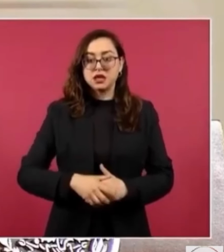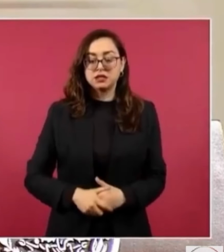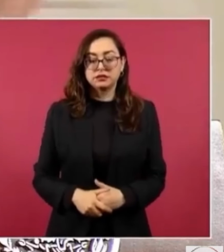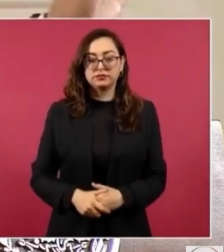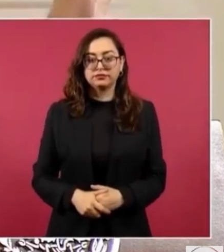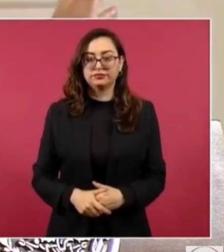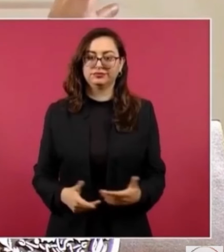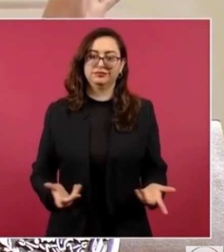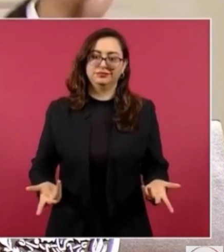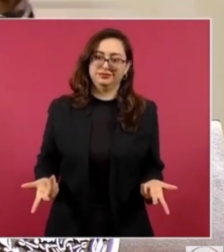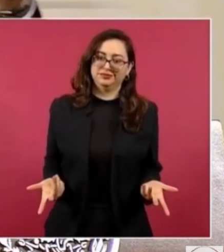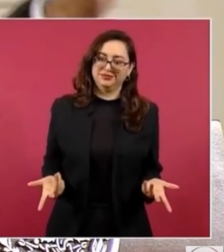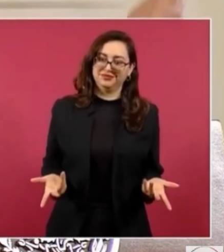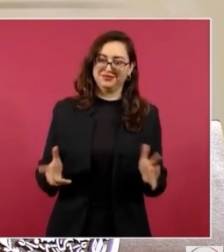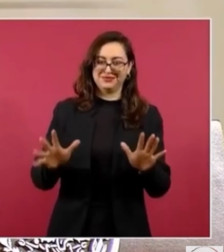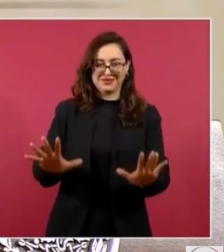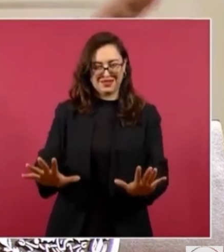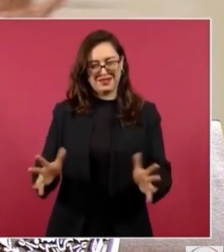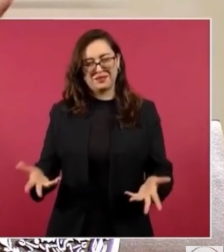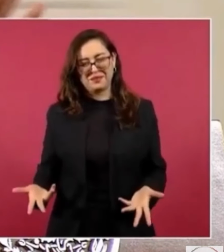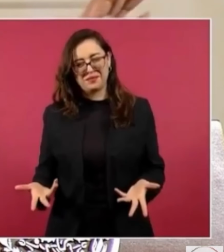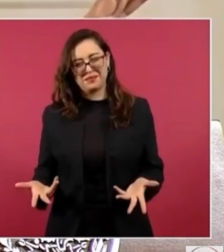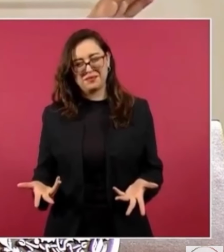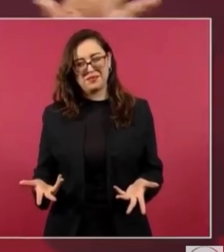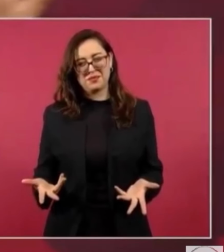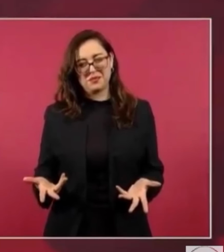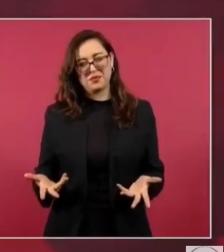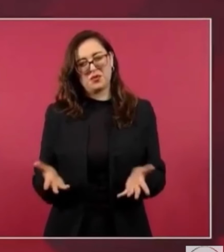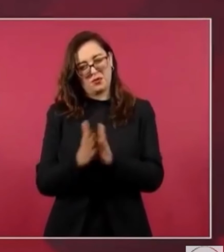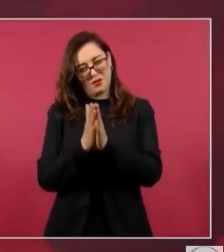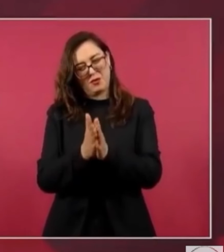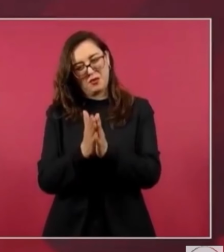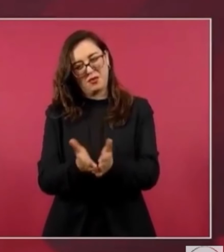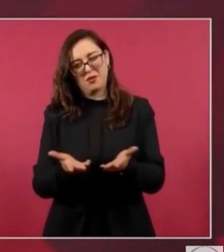Y ahí es donde hay que decir, primo hermano,